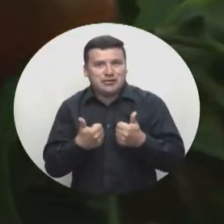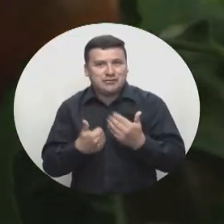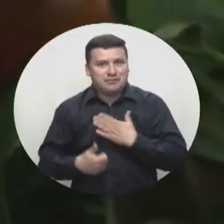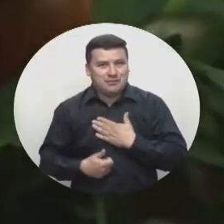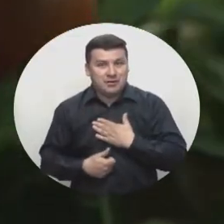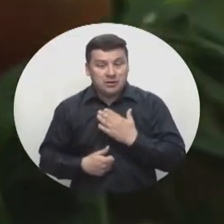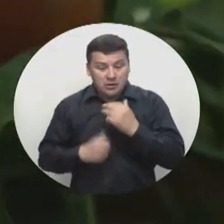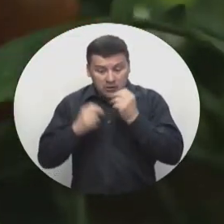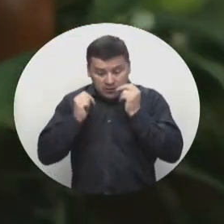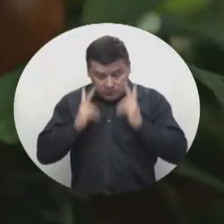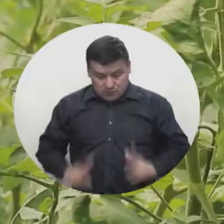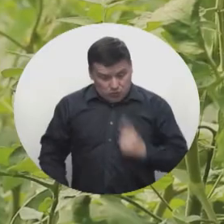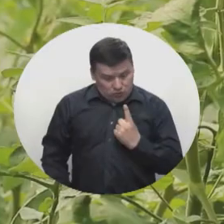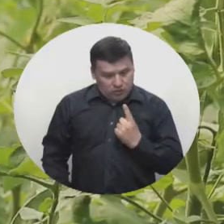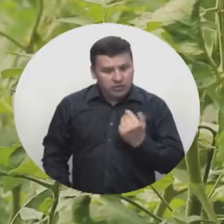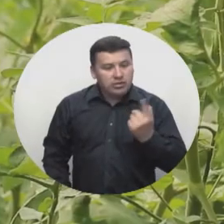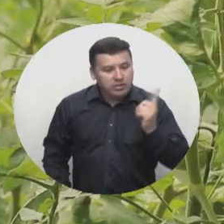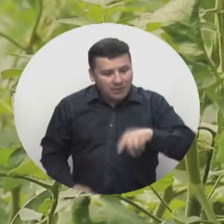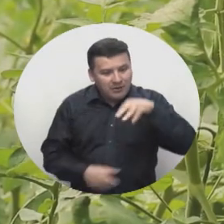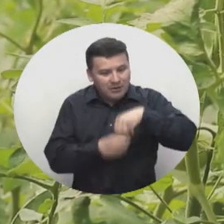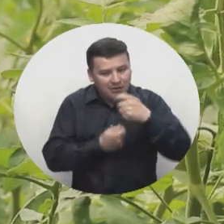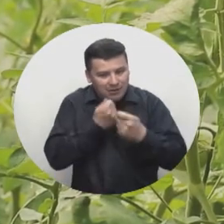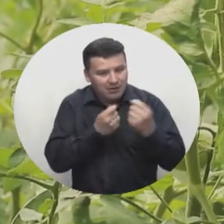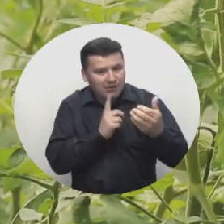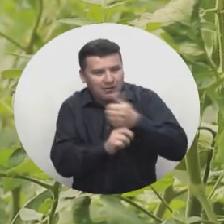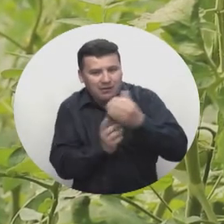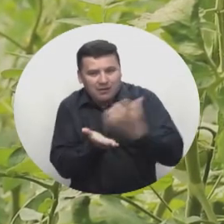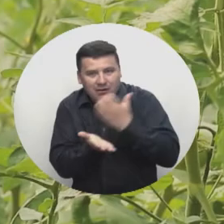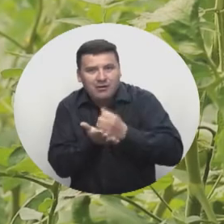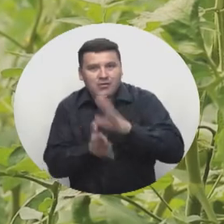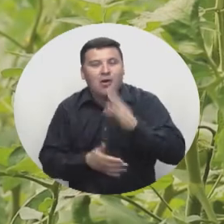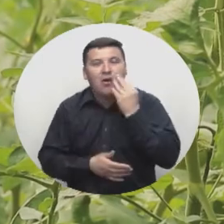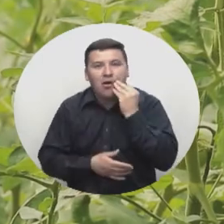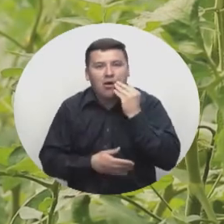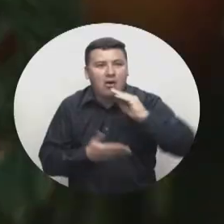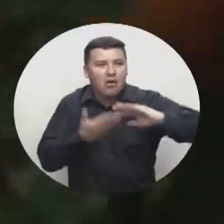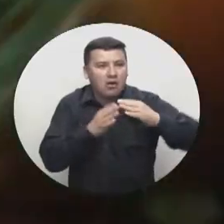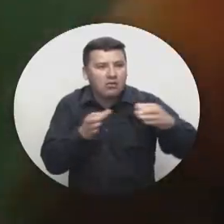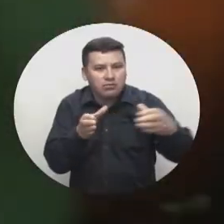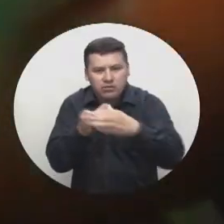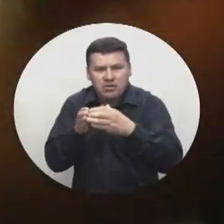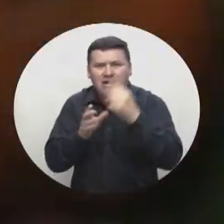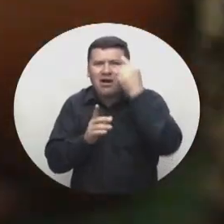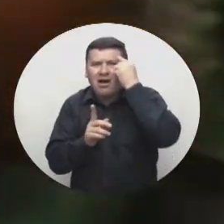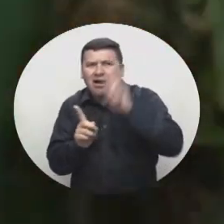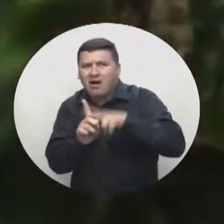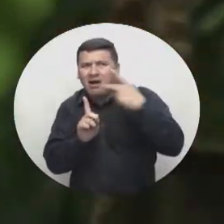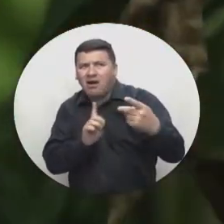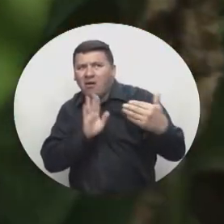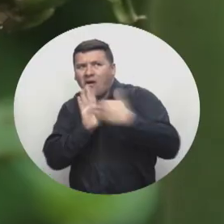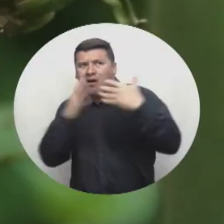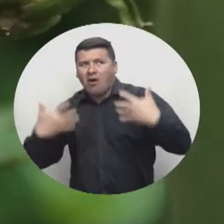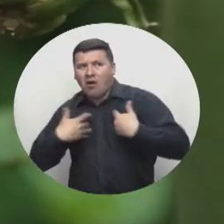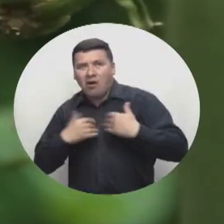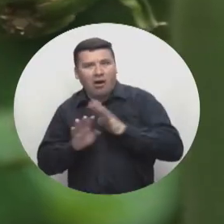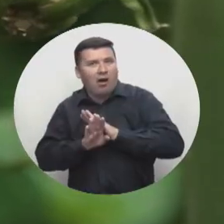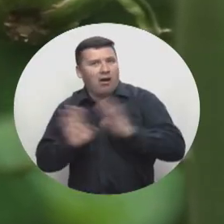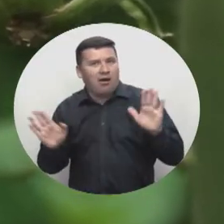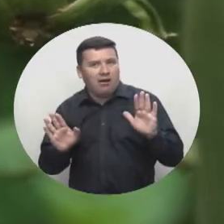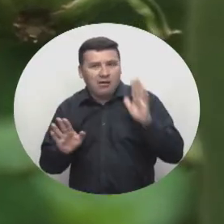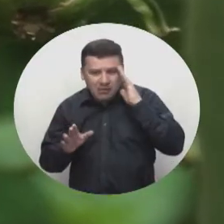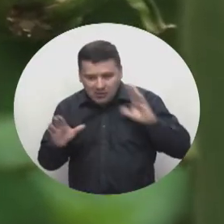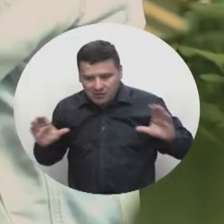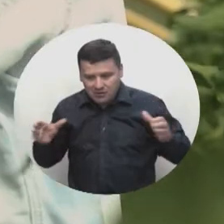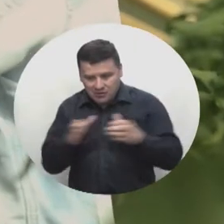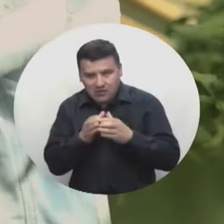nos estamos beneficiando, no solo mi persona. Es mi hogar, las demás comunidades. Ya no vamos a ser víctimas, sino unos